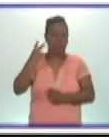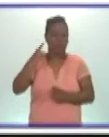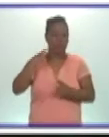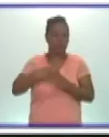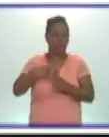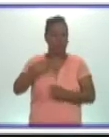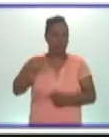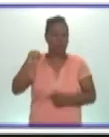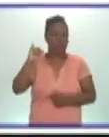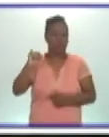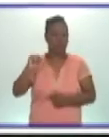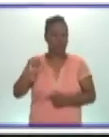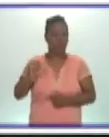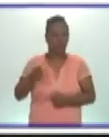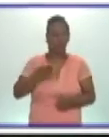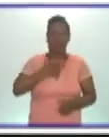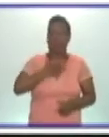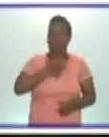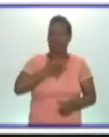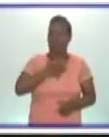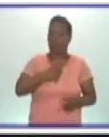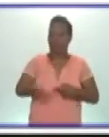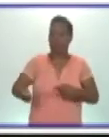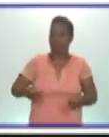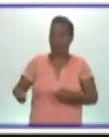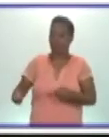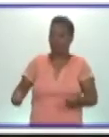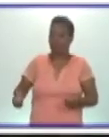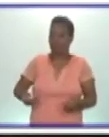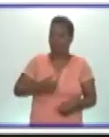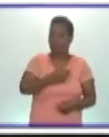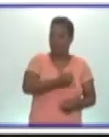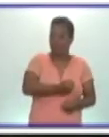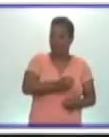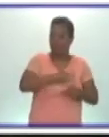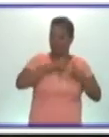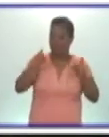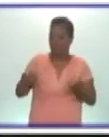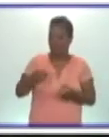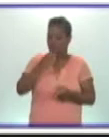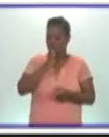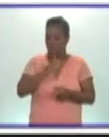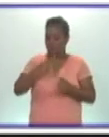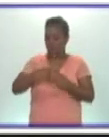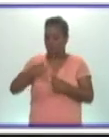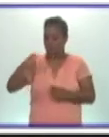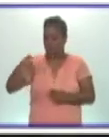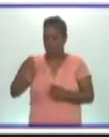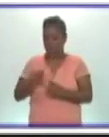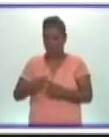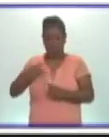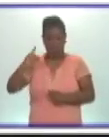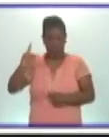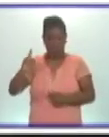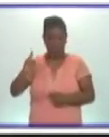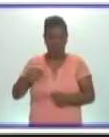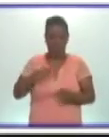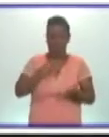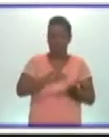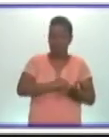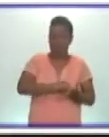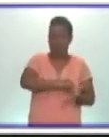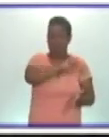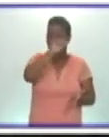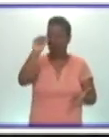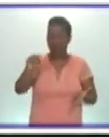la propiedad distributiva, este monomio va a multiplicar a cada uno de los términos del polinomio.